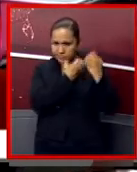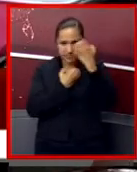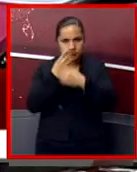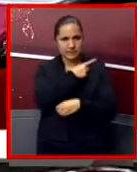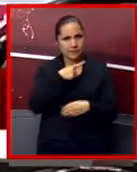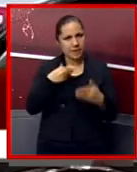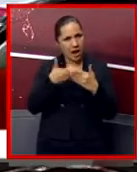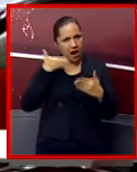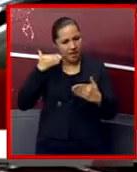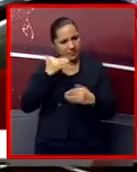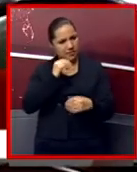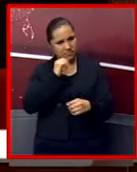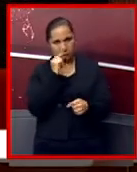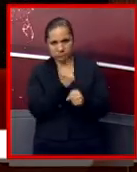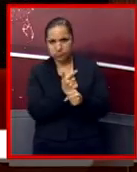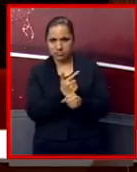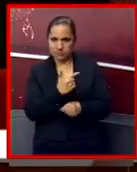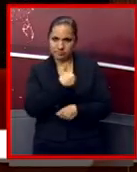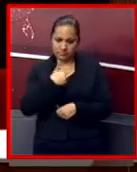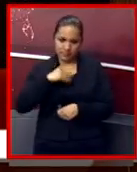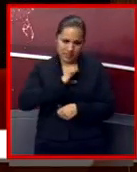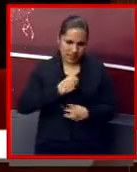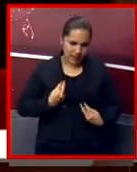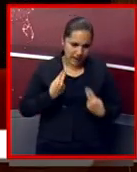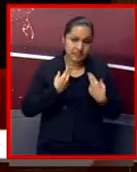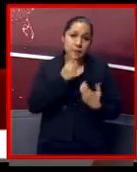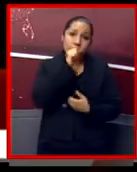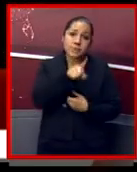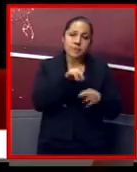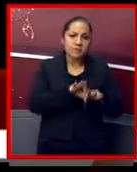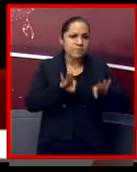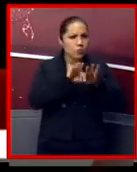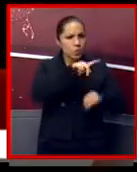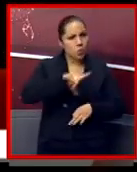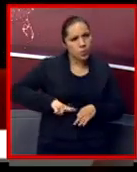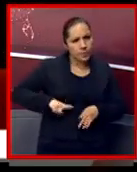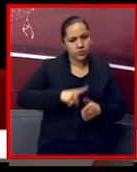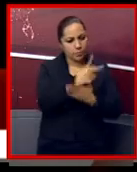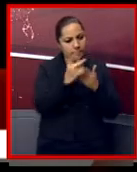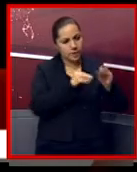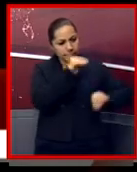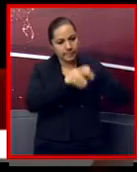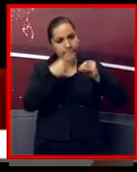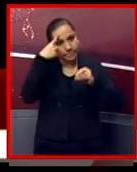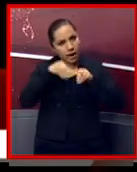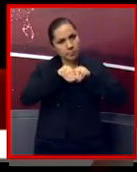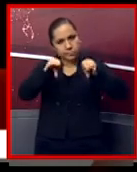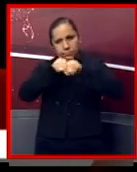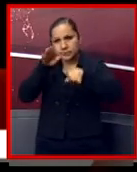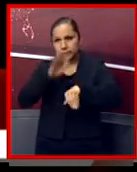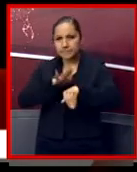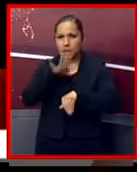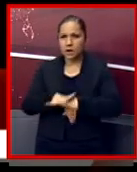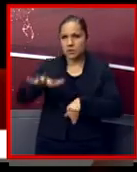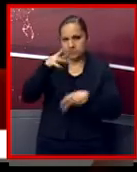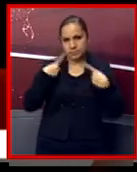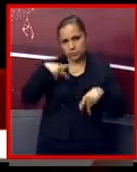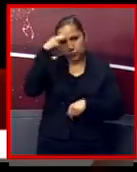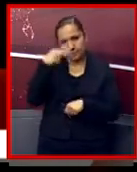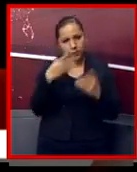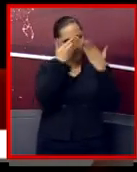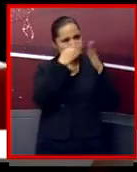políticas públicas que permitan una mayor información a la población. Refrendamos el compromiso que tenemos con la salud